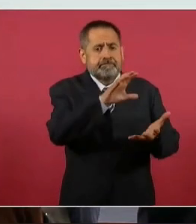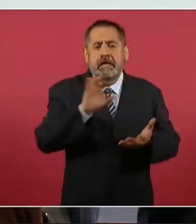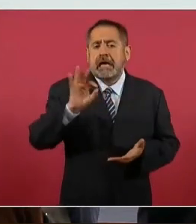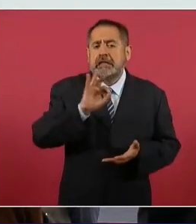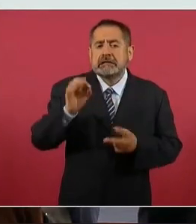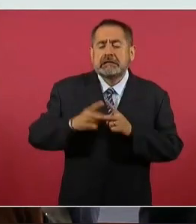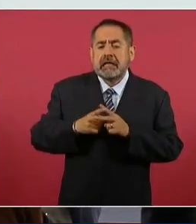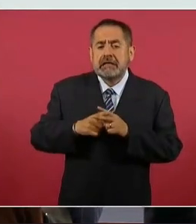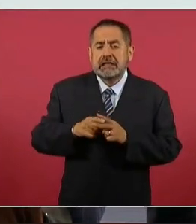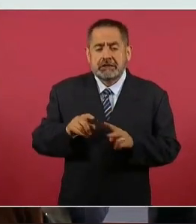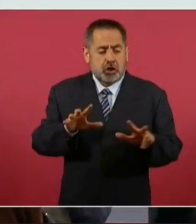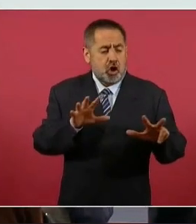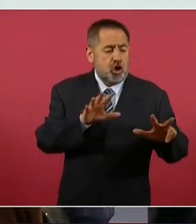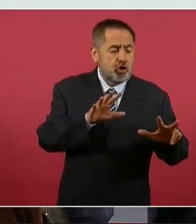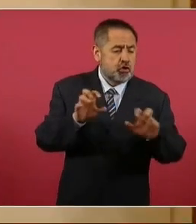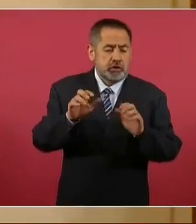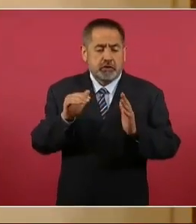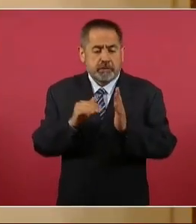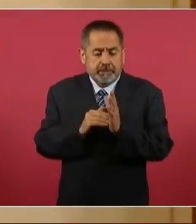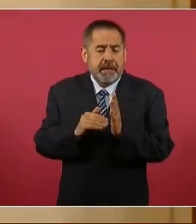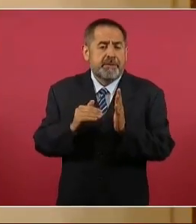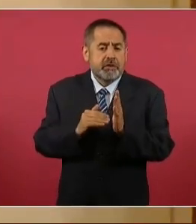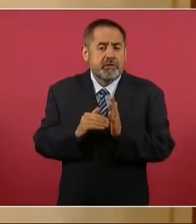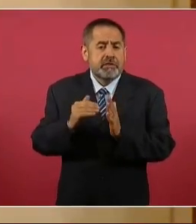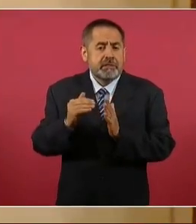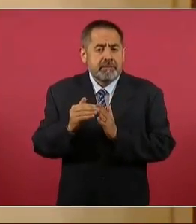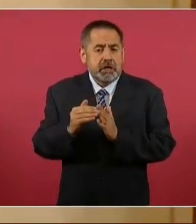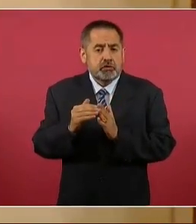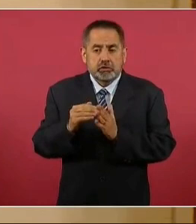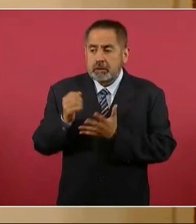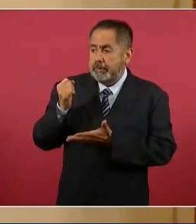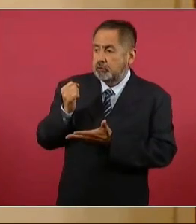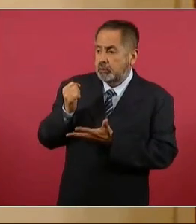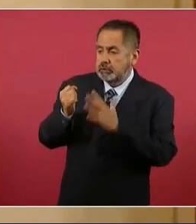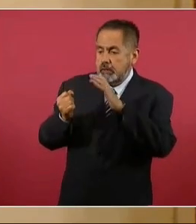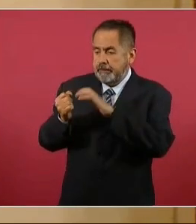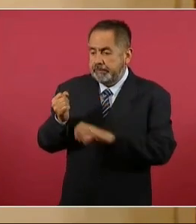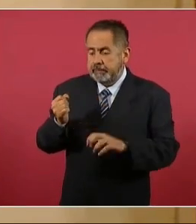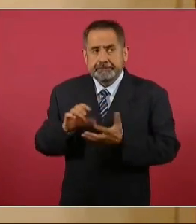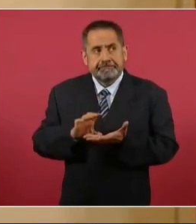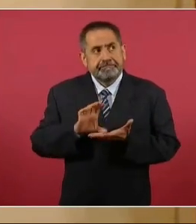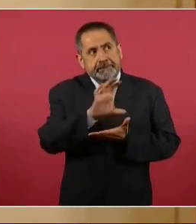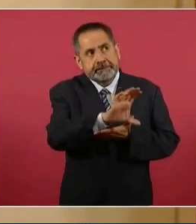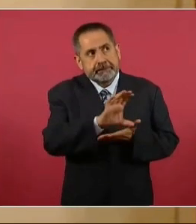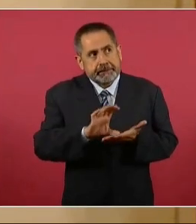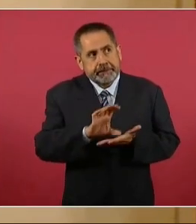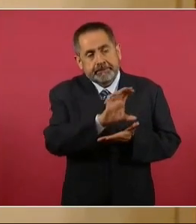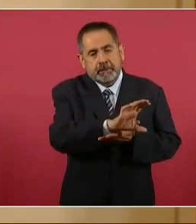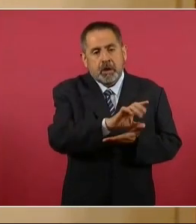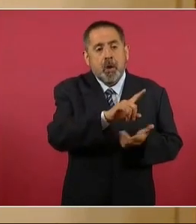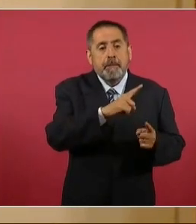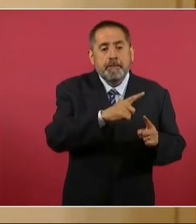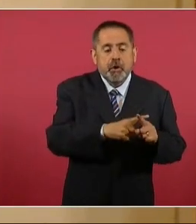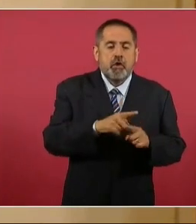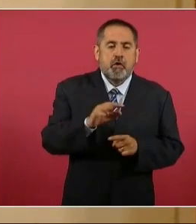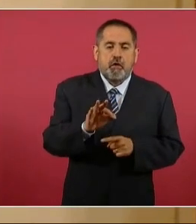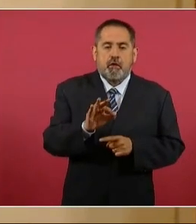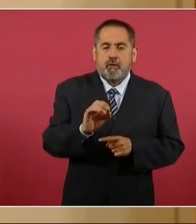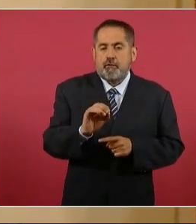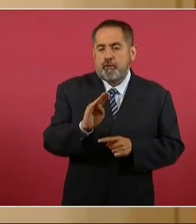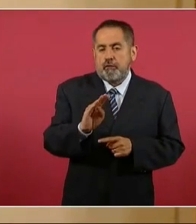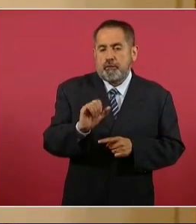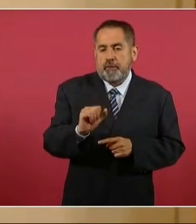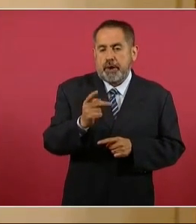intereses más de 800.000.000.000 de pesos del presupuesto nacional, cuando esos